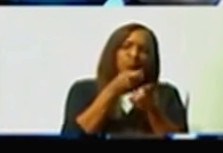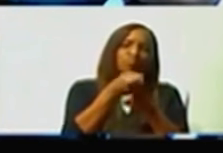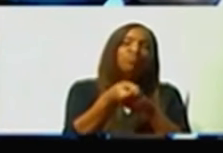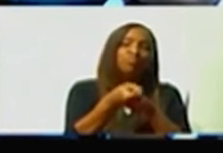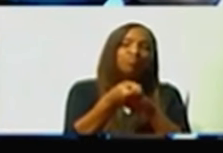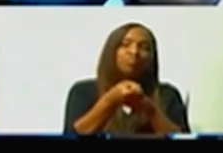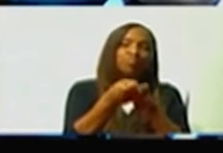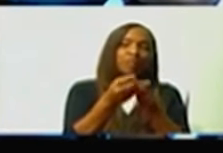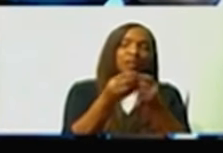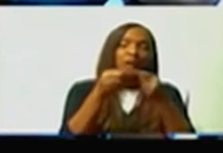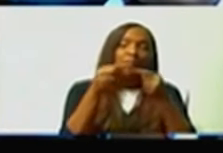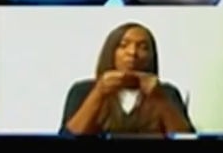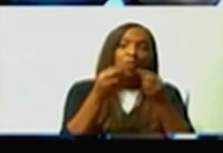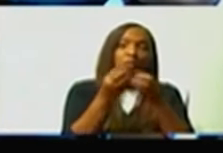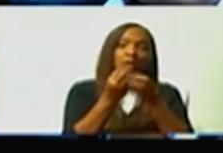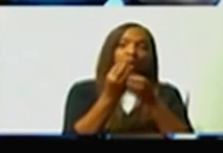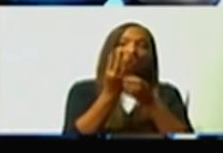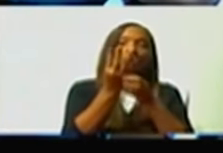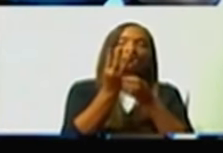que puedan hacer.